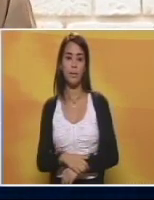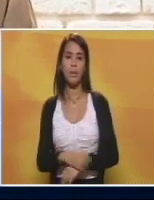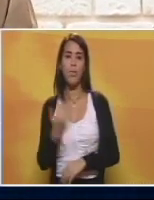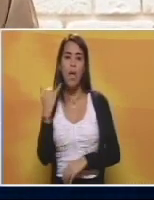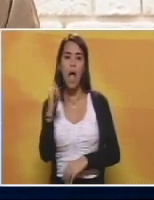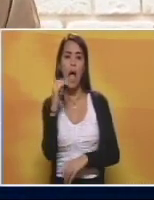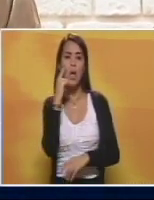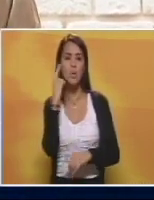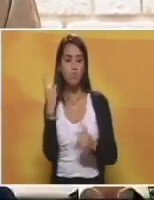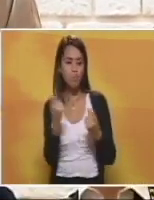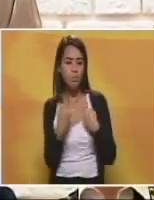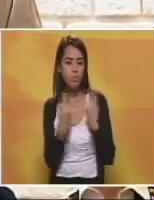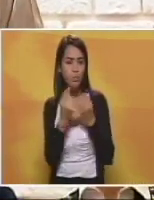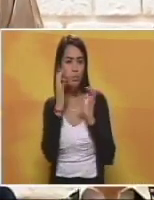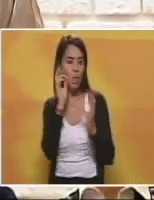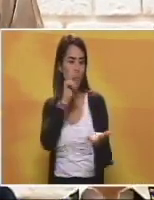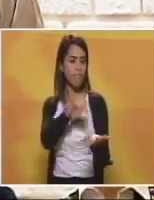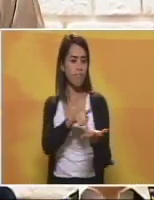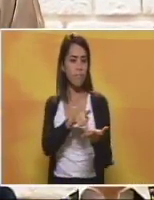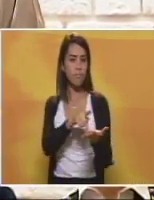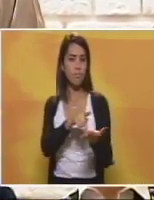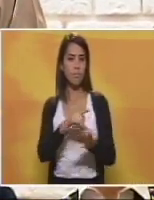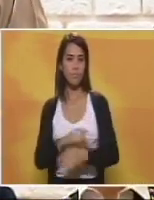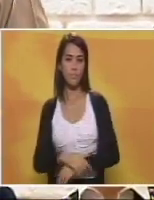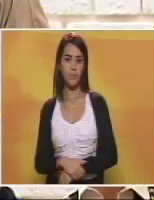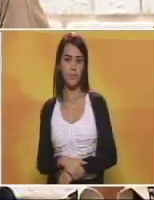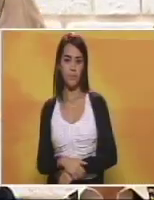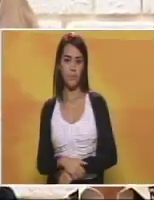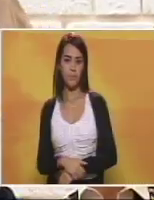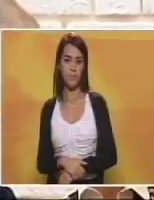un espacio lo vamos a ocupar